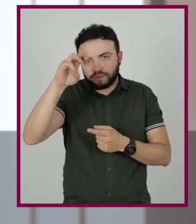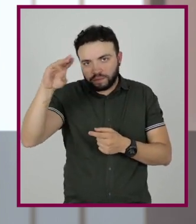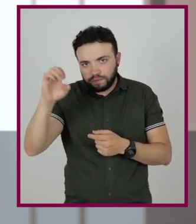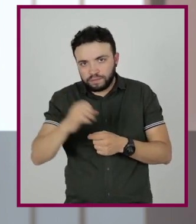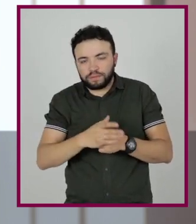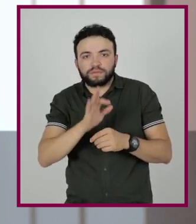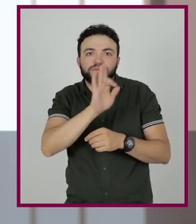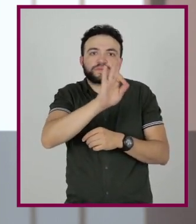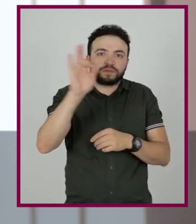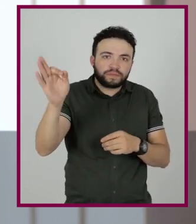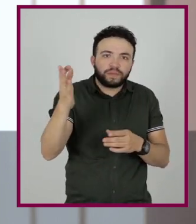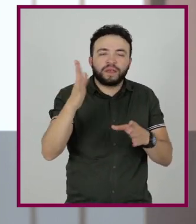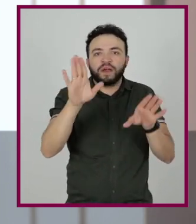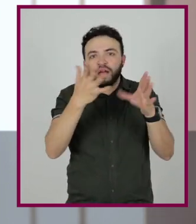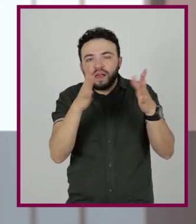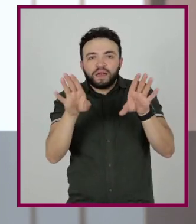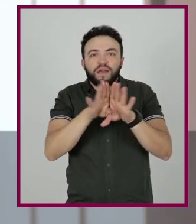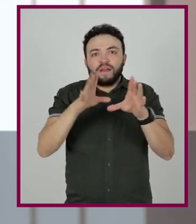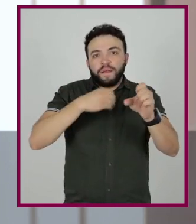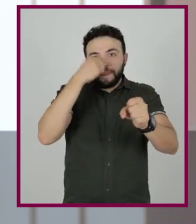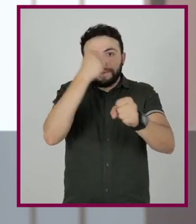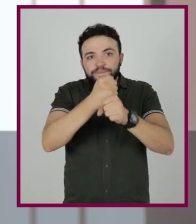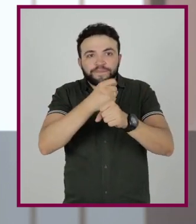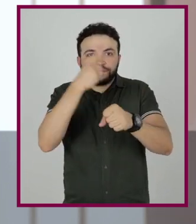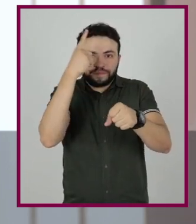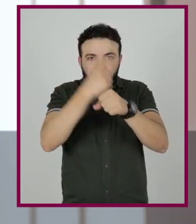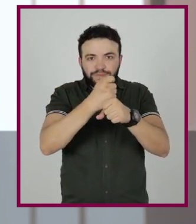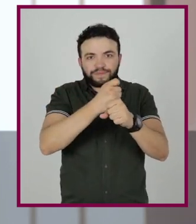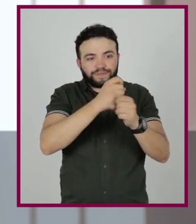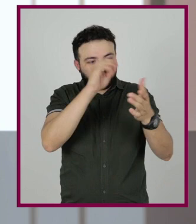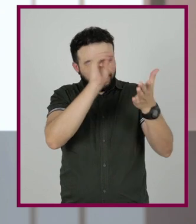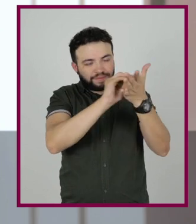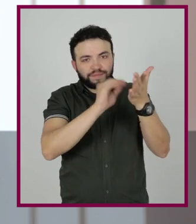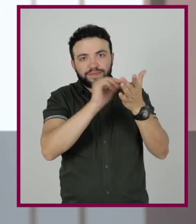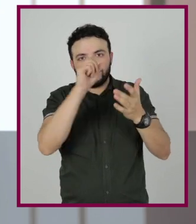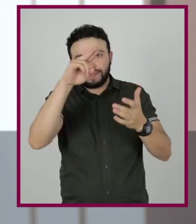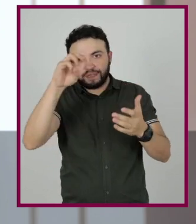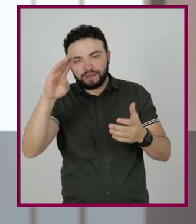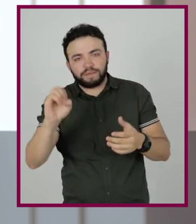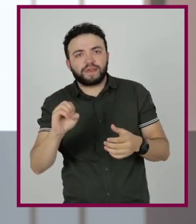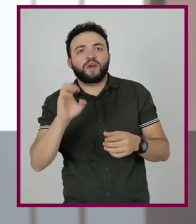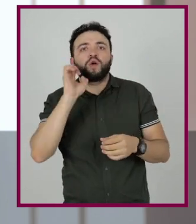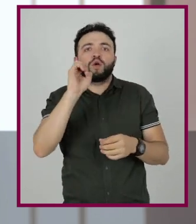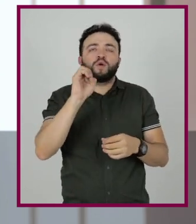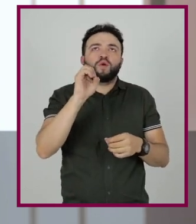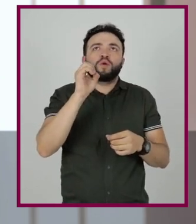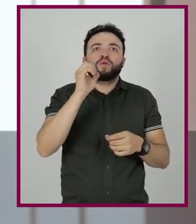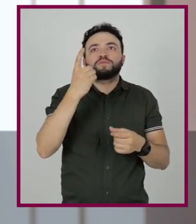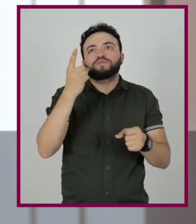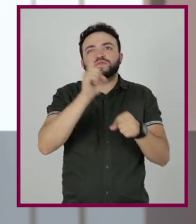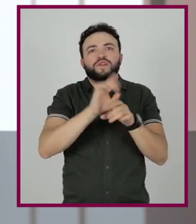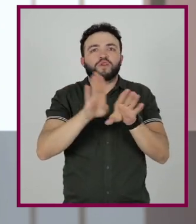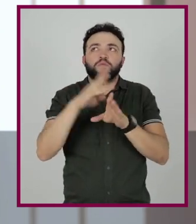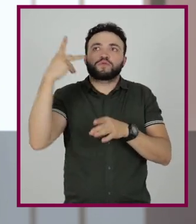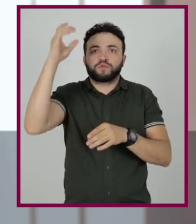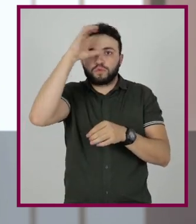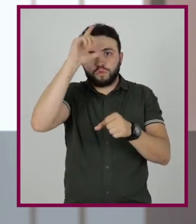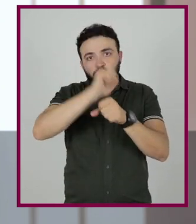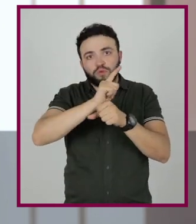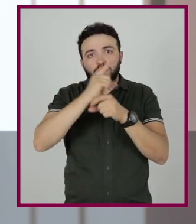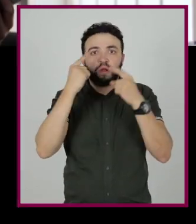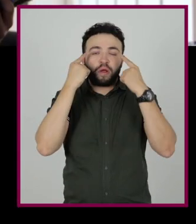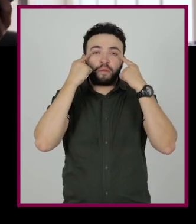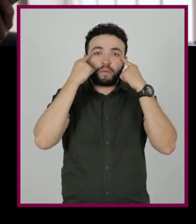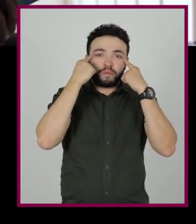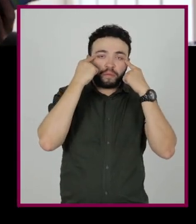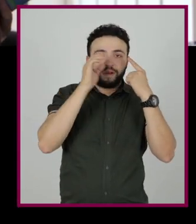animes. Y algunas fechas, como el año de transmisión del primer anime y algunos eventos importantes de la cultura